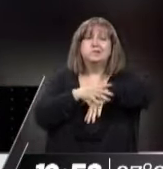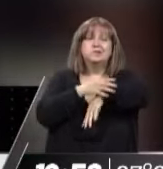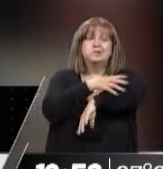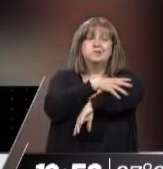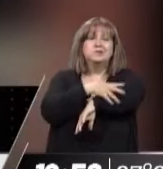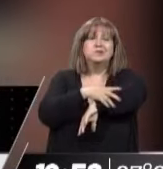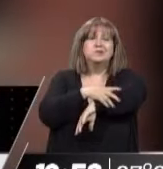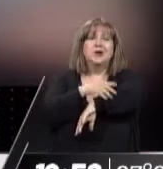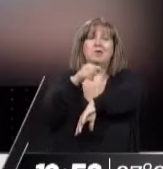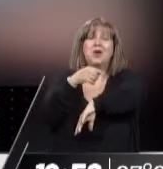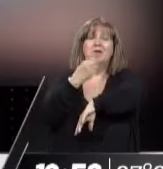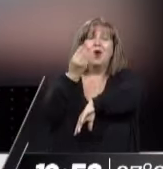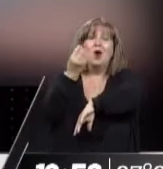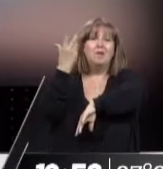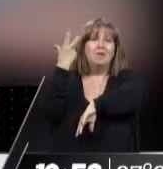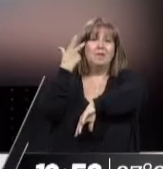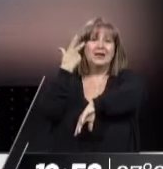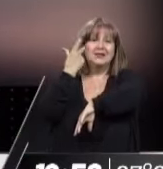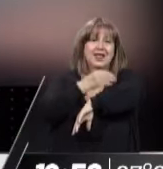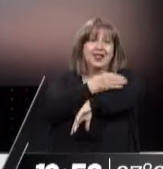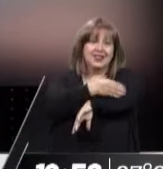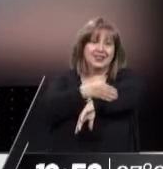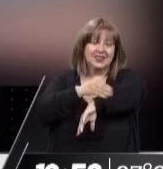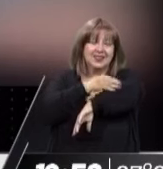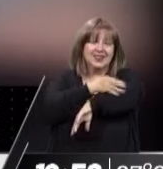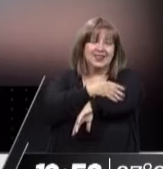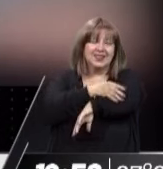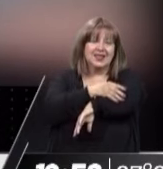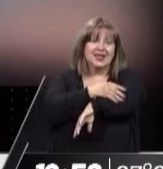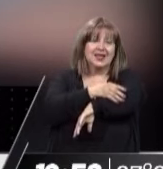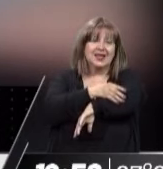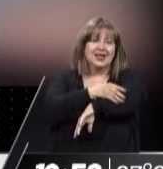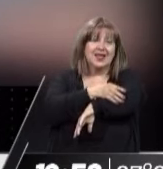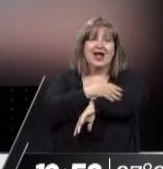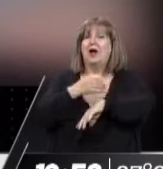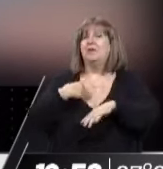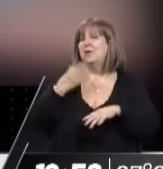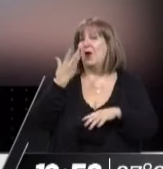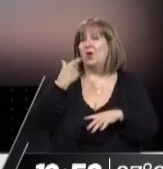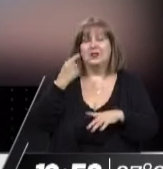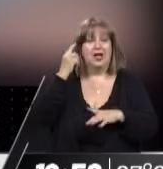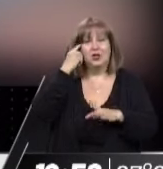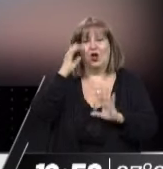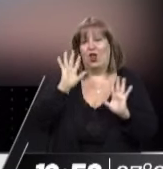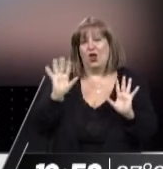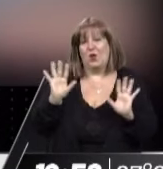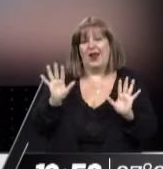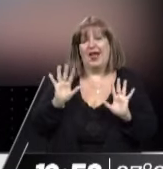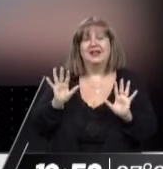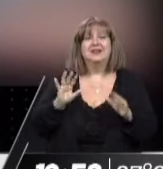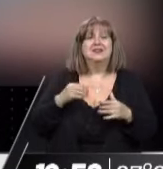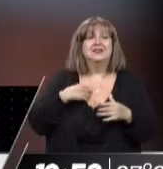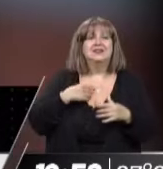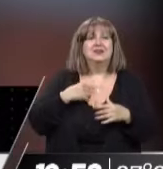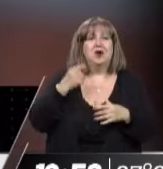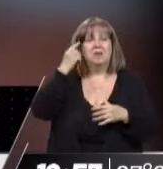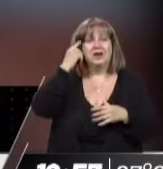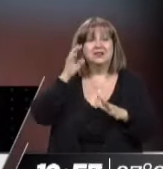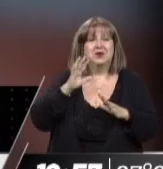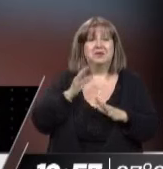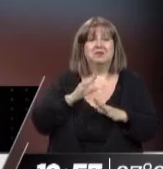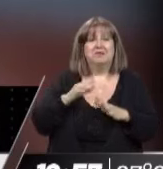tatuó a Messi. Y mi vida, mira, particularmente se basa en hacer locuras directamente. O sea, me pinta hacer algo, voy y lo.